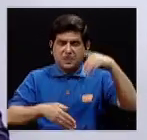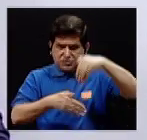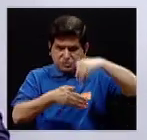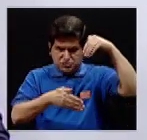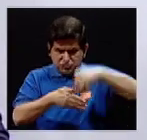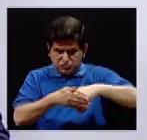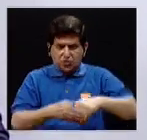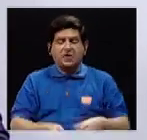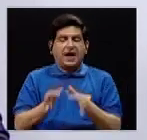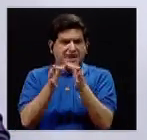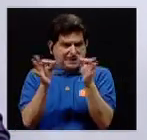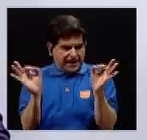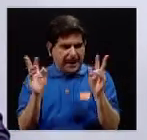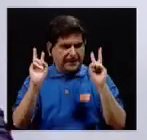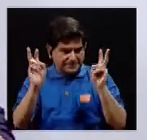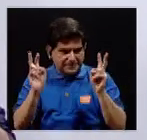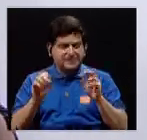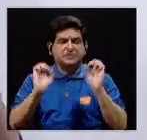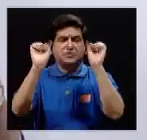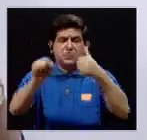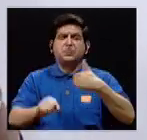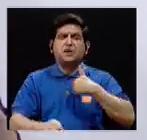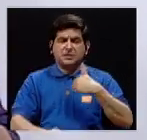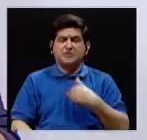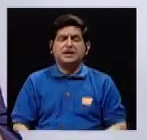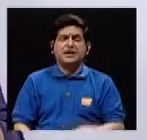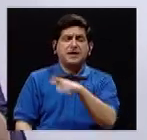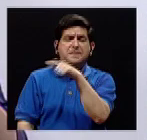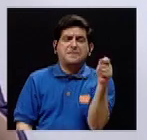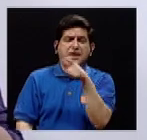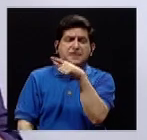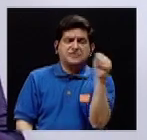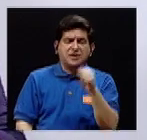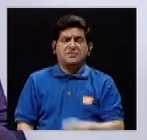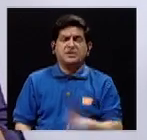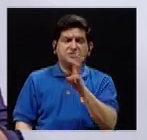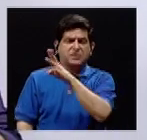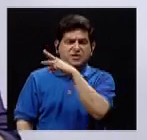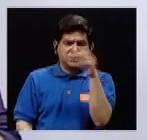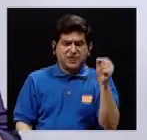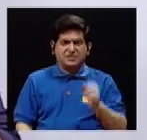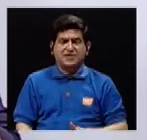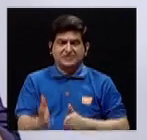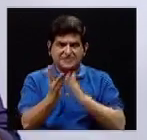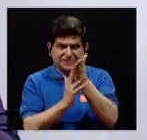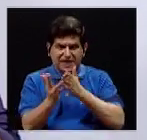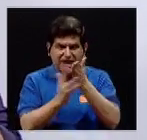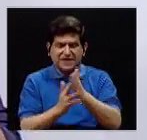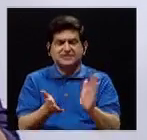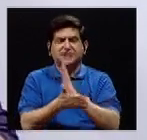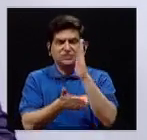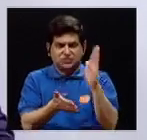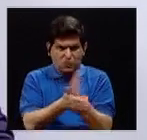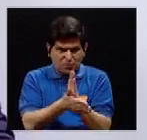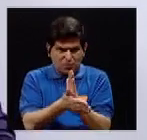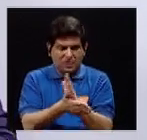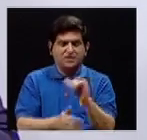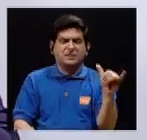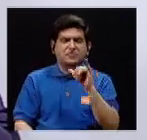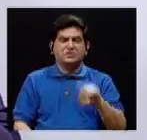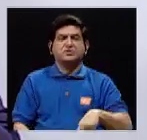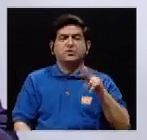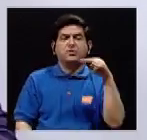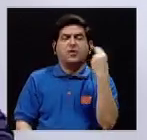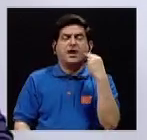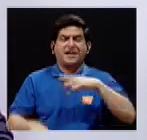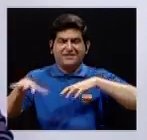inscribe que la inscripción es gratuita Eh puede recibir mensualmente o semestralmente acceso a boletines y